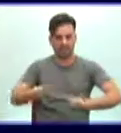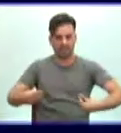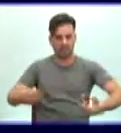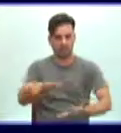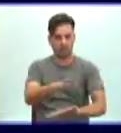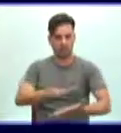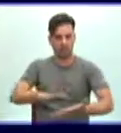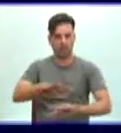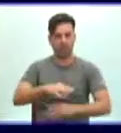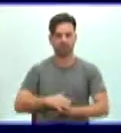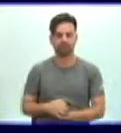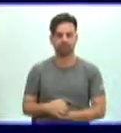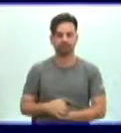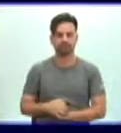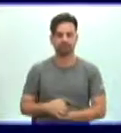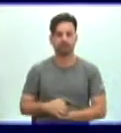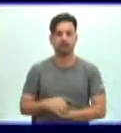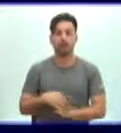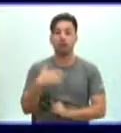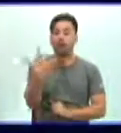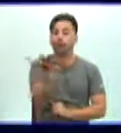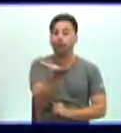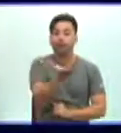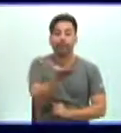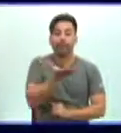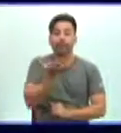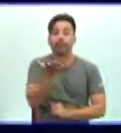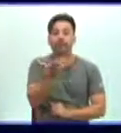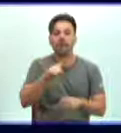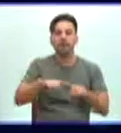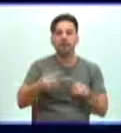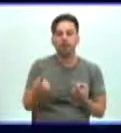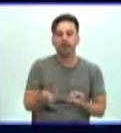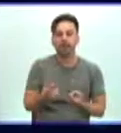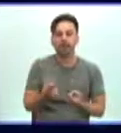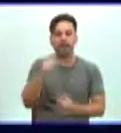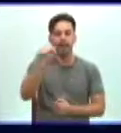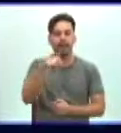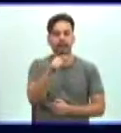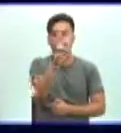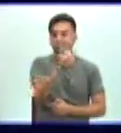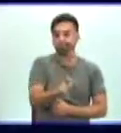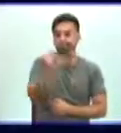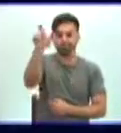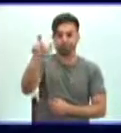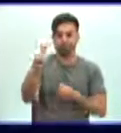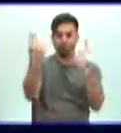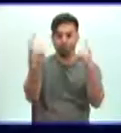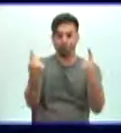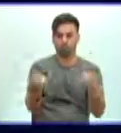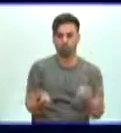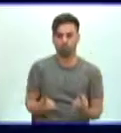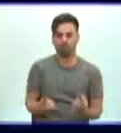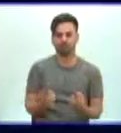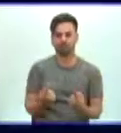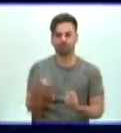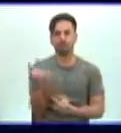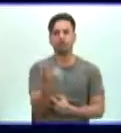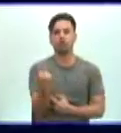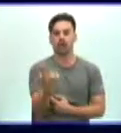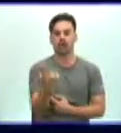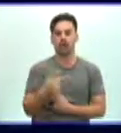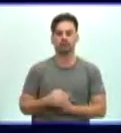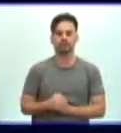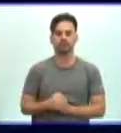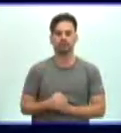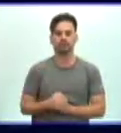decir, el aire que se mueve, se produce por la diferente presión atmosférica entre dos lugares. Por lo general, se desplaza de zonas